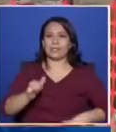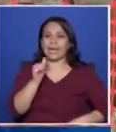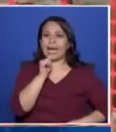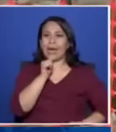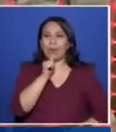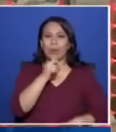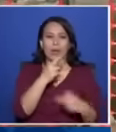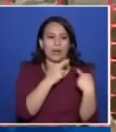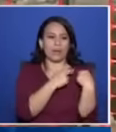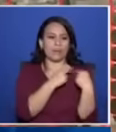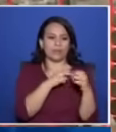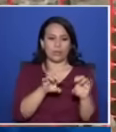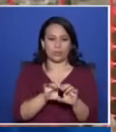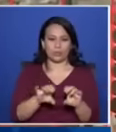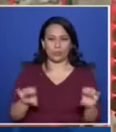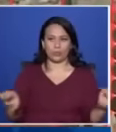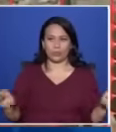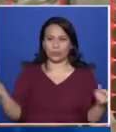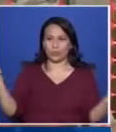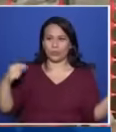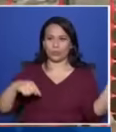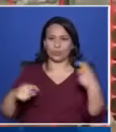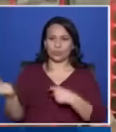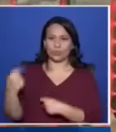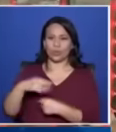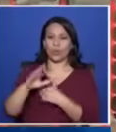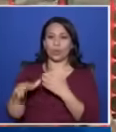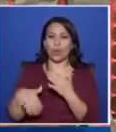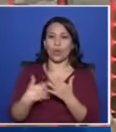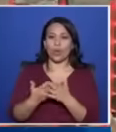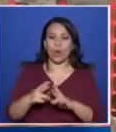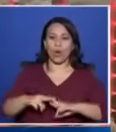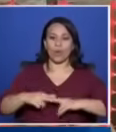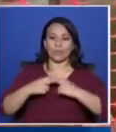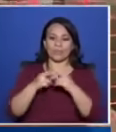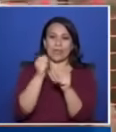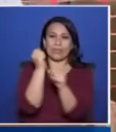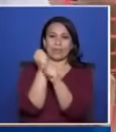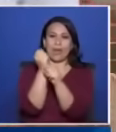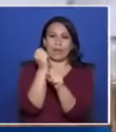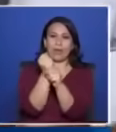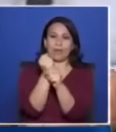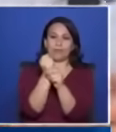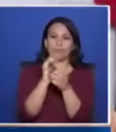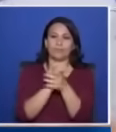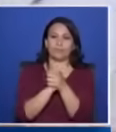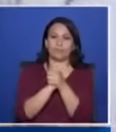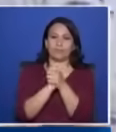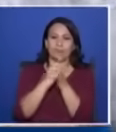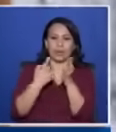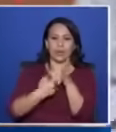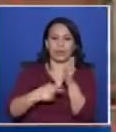encargadas de manejar los ductos de la ciudad. Y se han comenzado ya los trabajos en lo que significa construir una